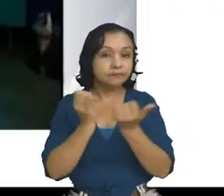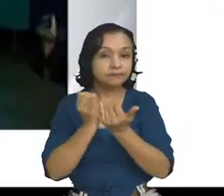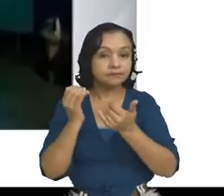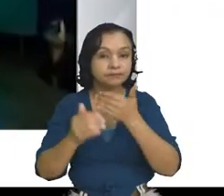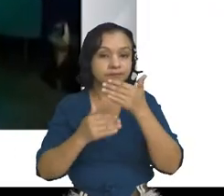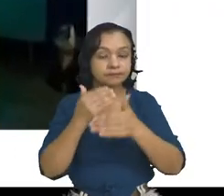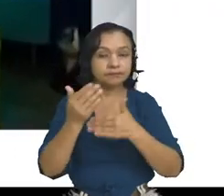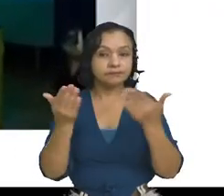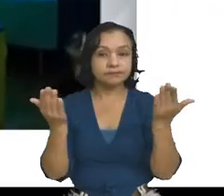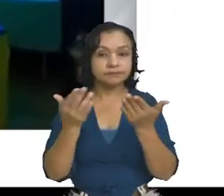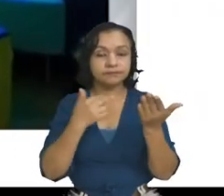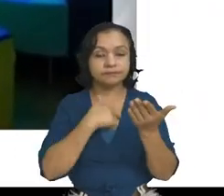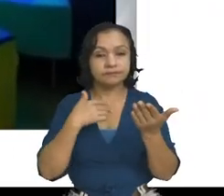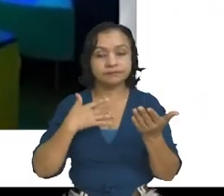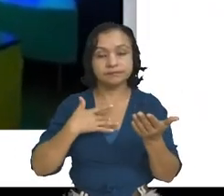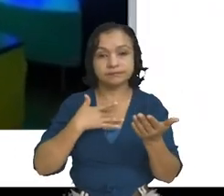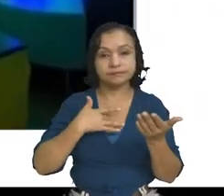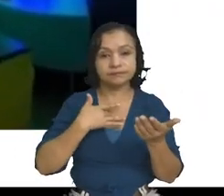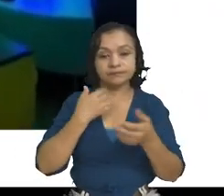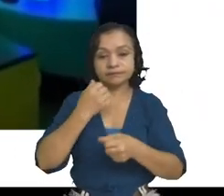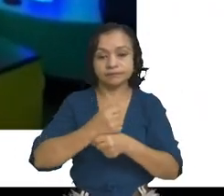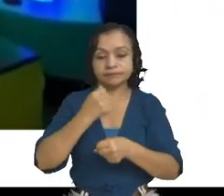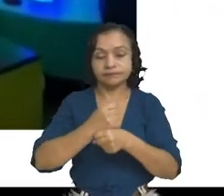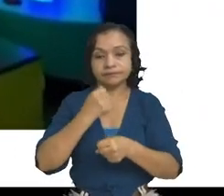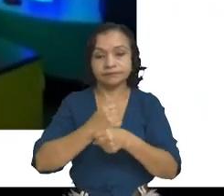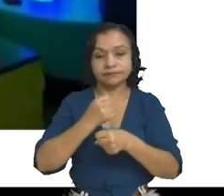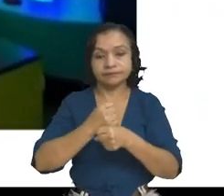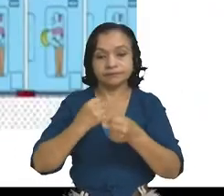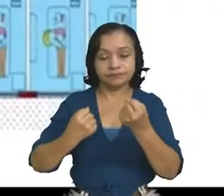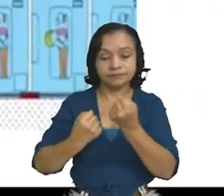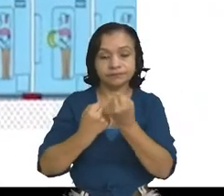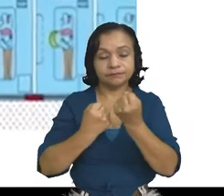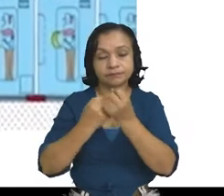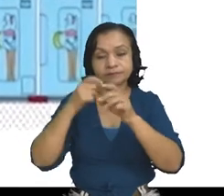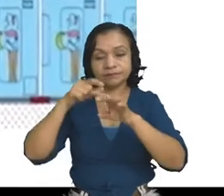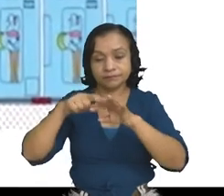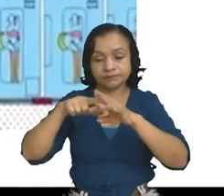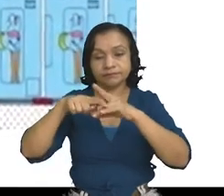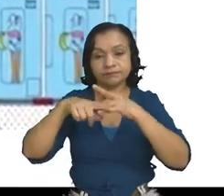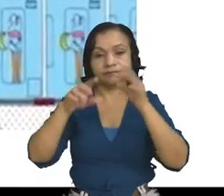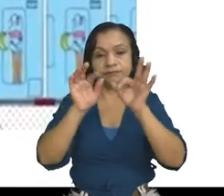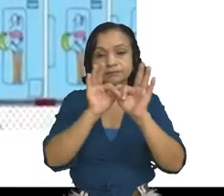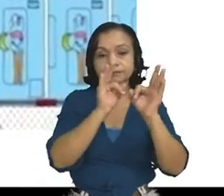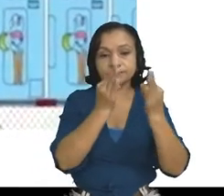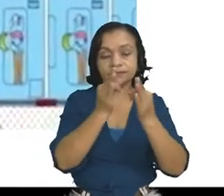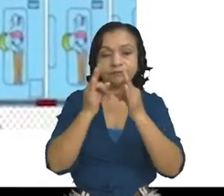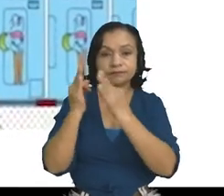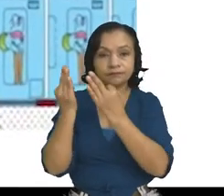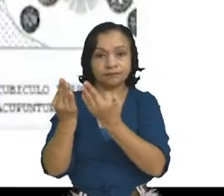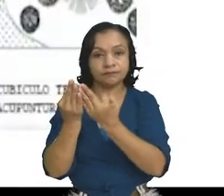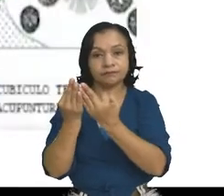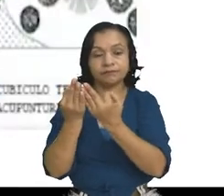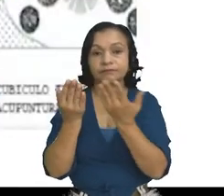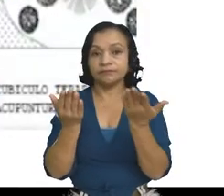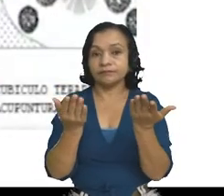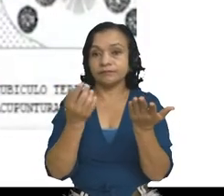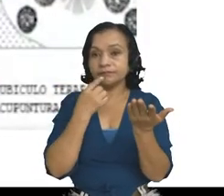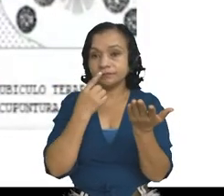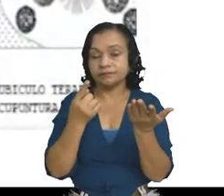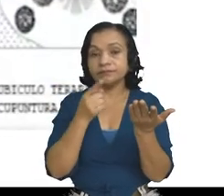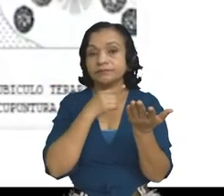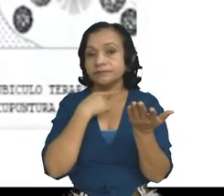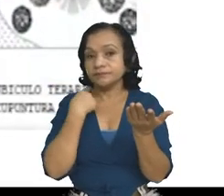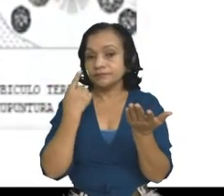de readaptación es lo que amerita ese trabajo integral del apoyo psicológico de la familia y todo ese proceso pues nos va a asegurar que